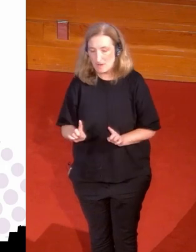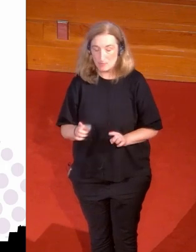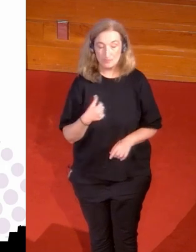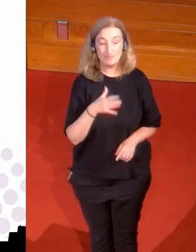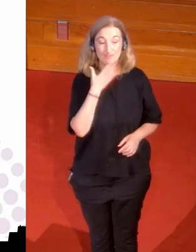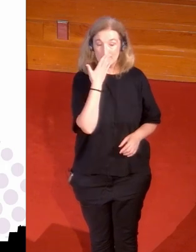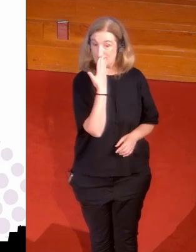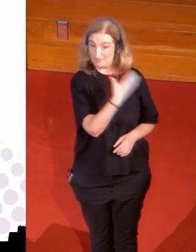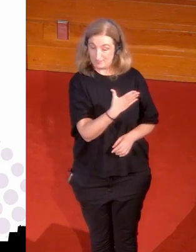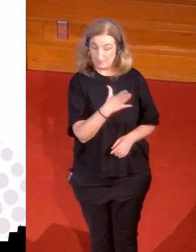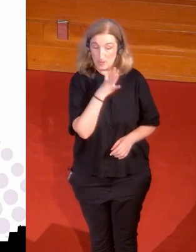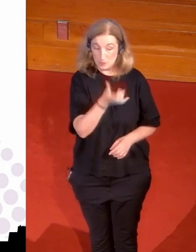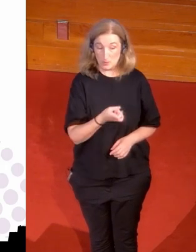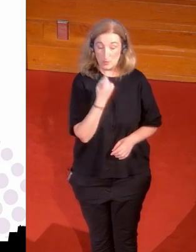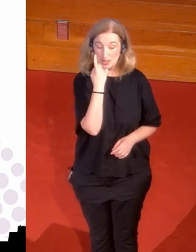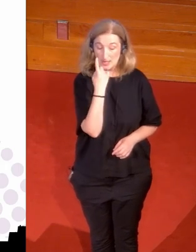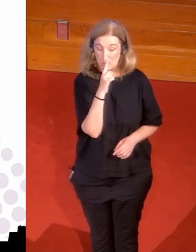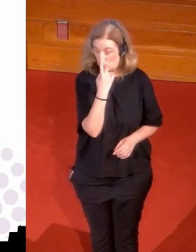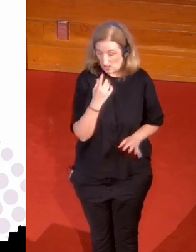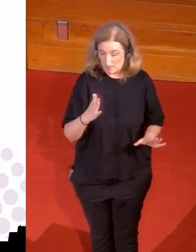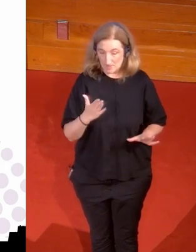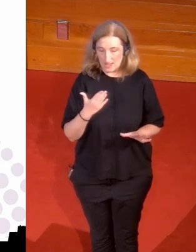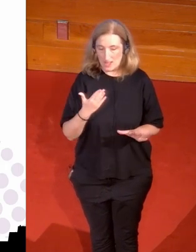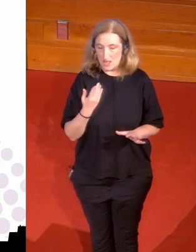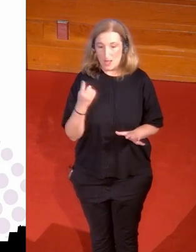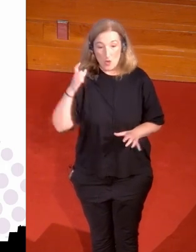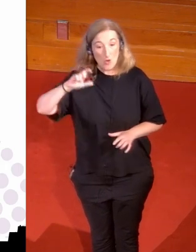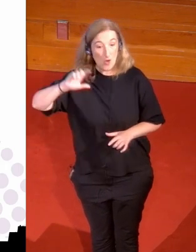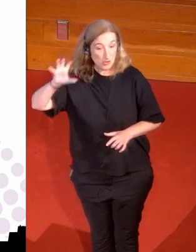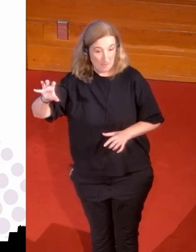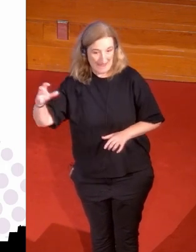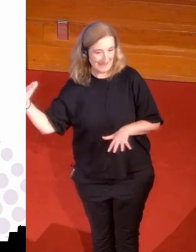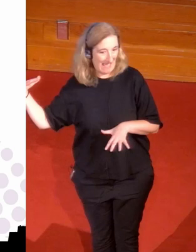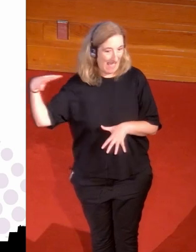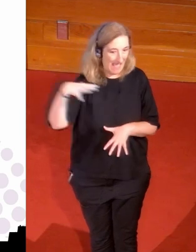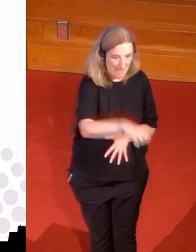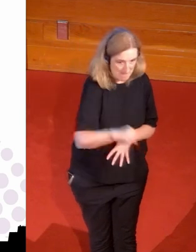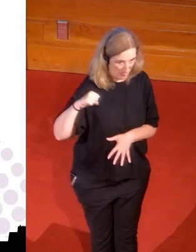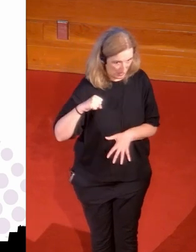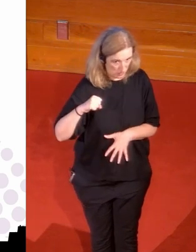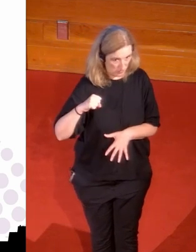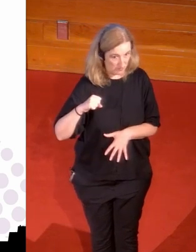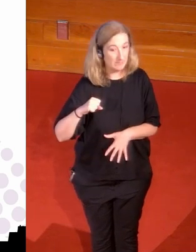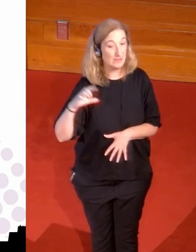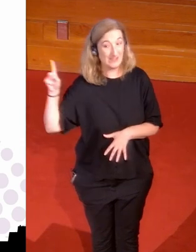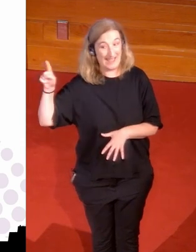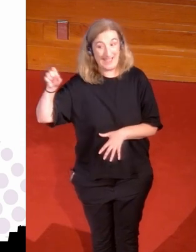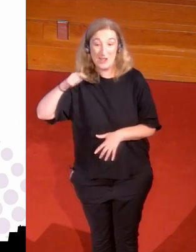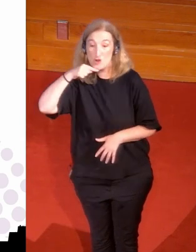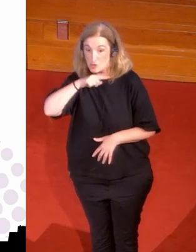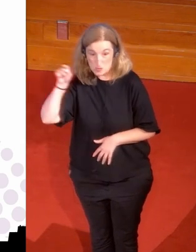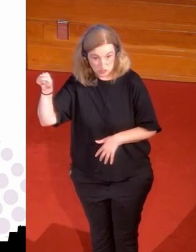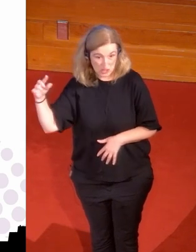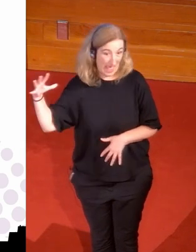una que se impone que aquí Alguien ha invadido a alguien y quien ha invadido es